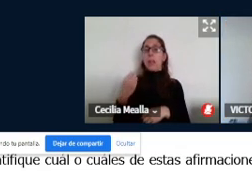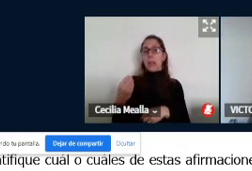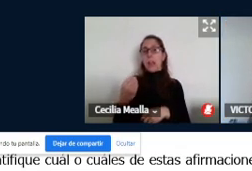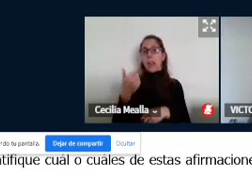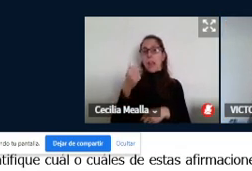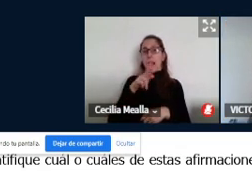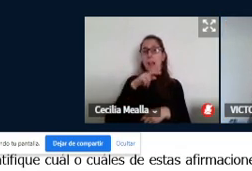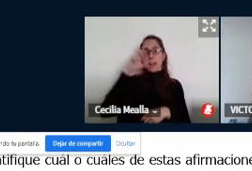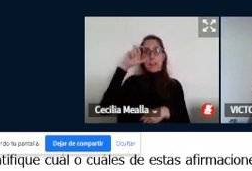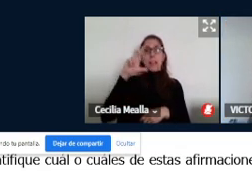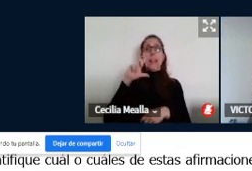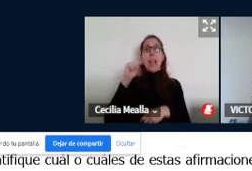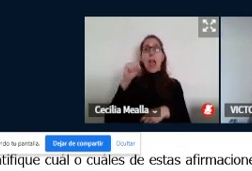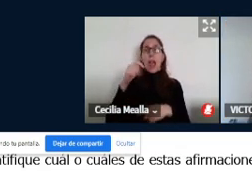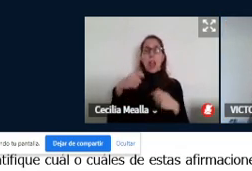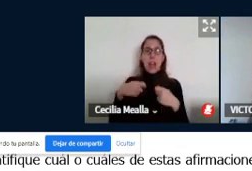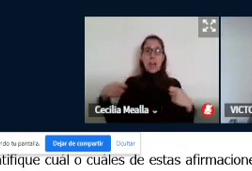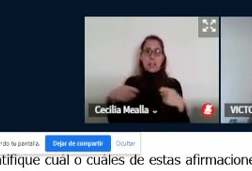elástica.